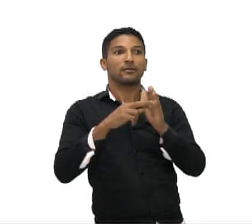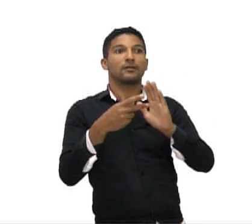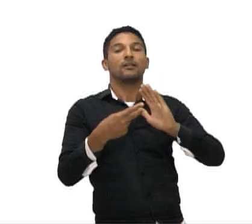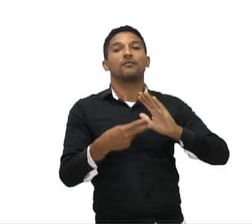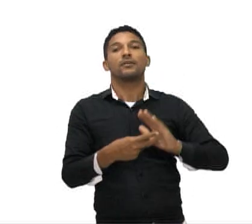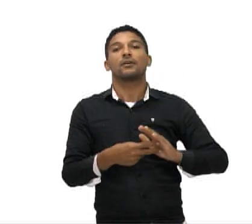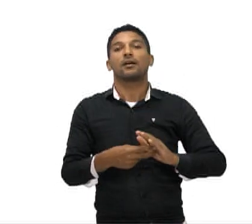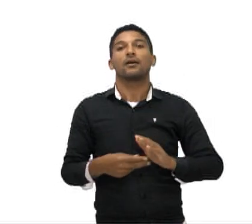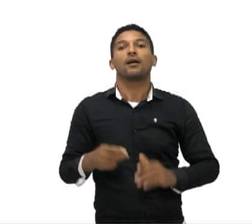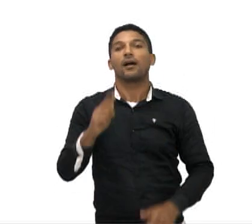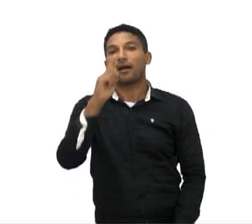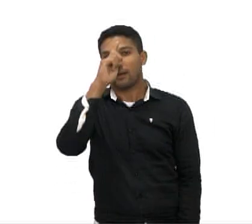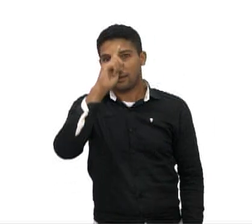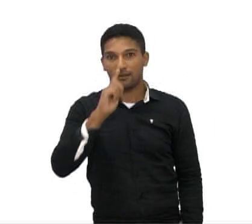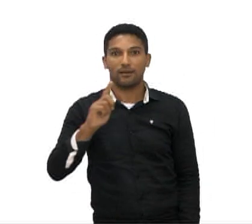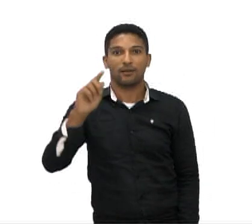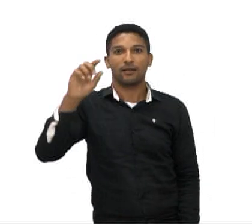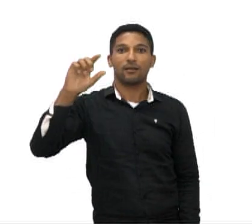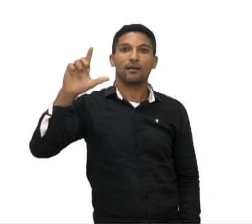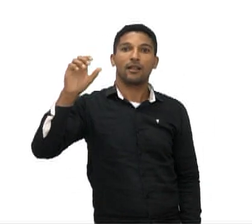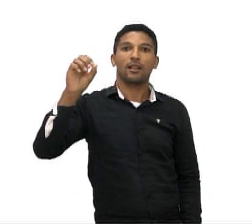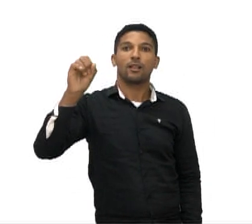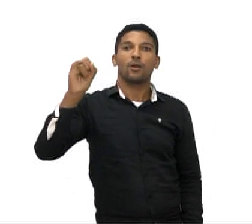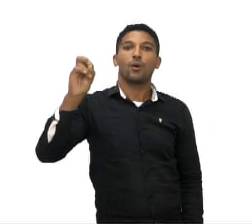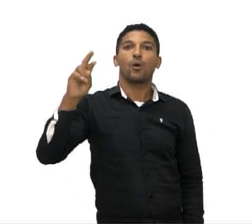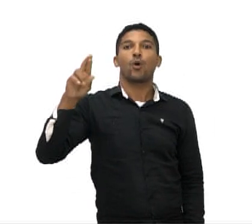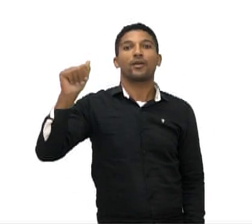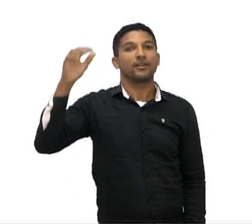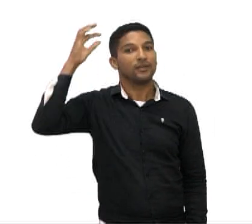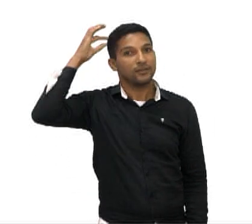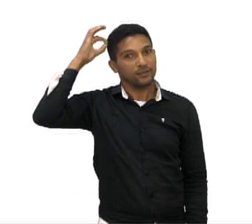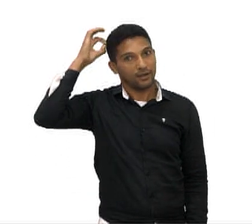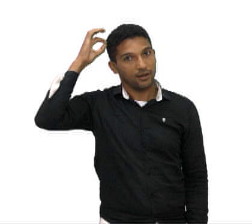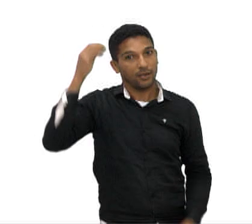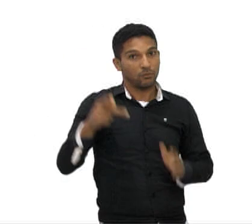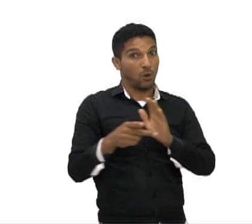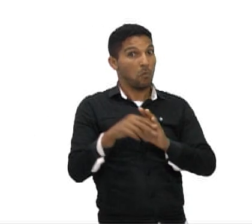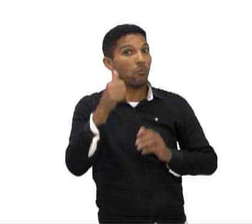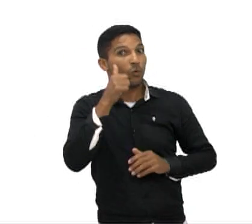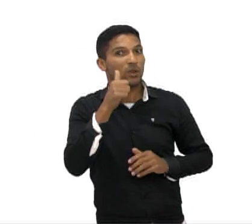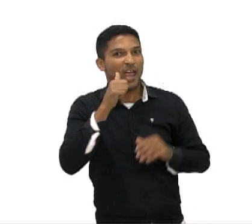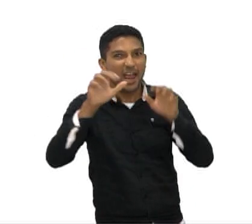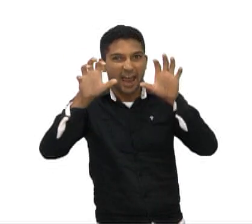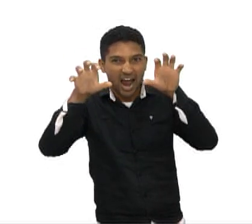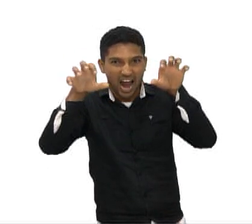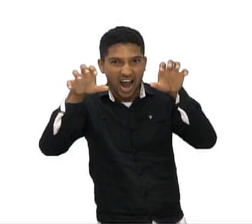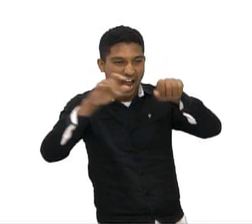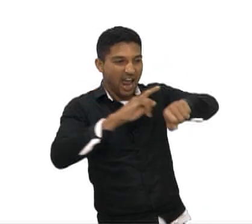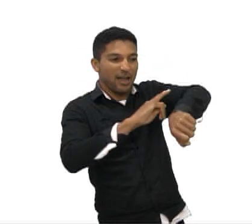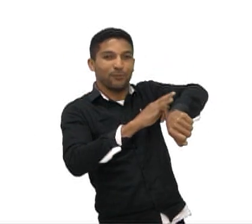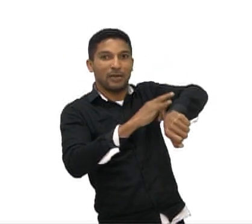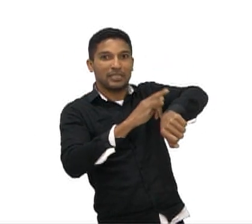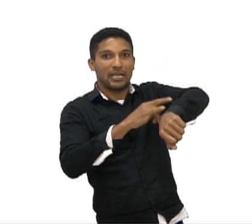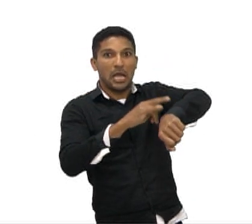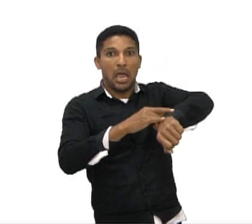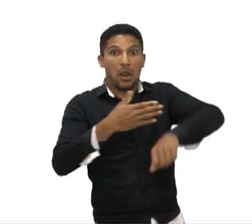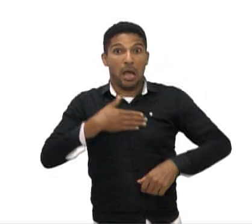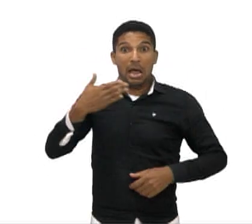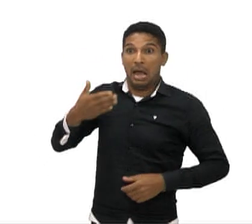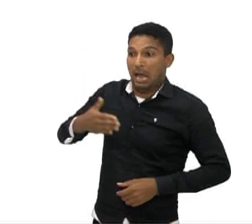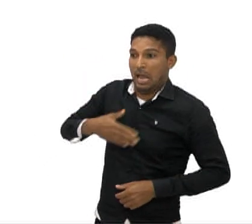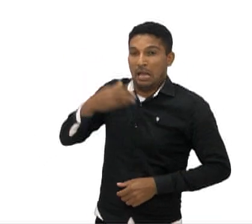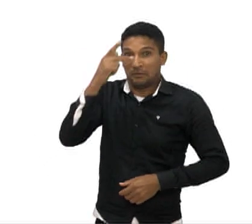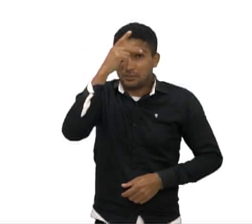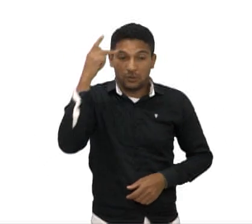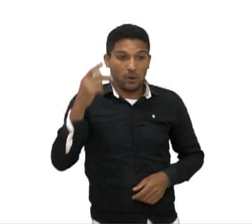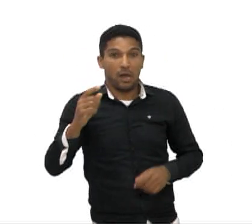se quedó en el imaginario de los adultos hasta hoy. O que significa rubia em português?